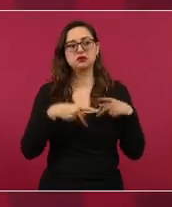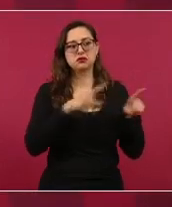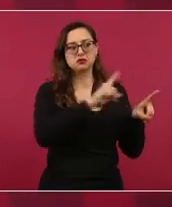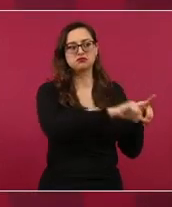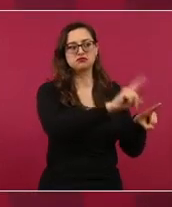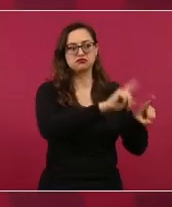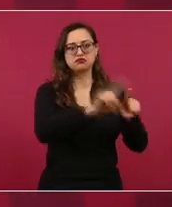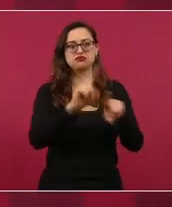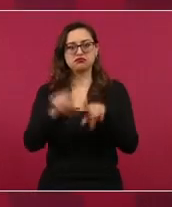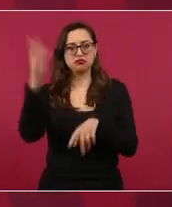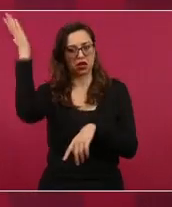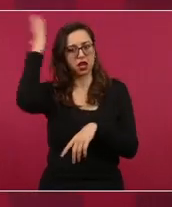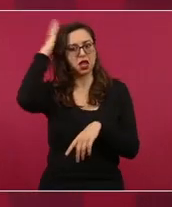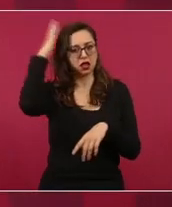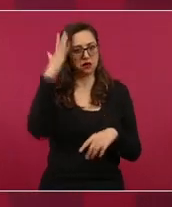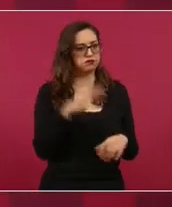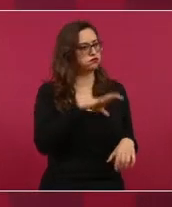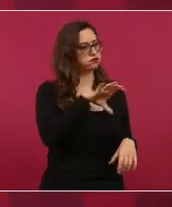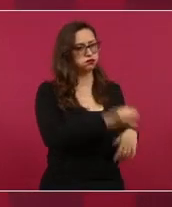importantes,